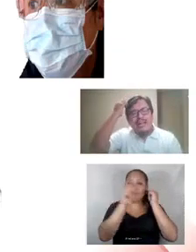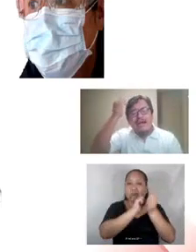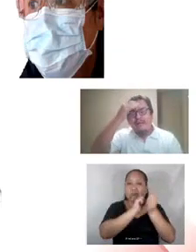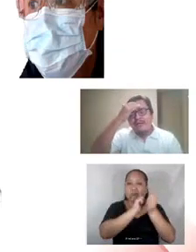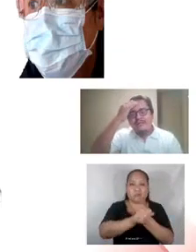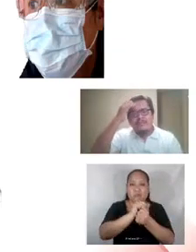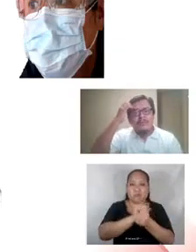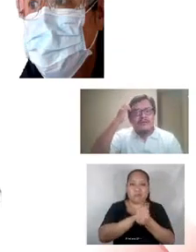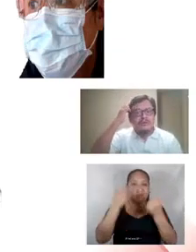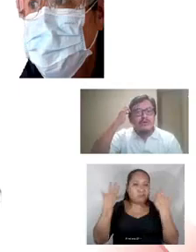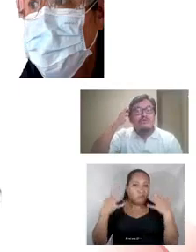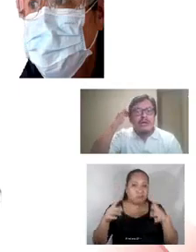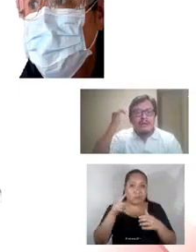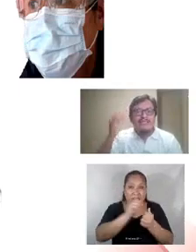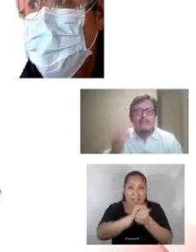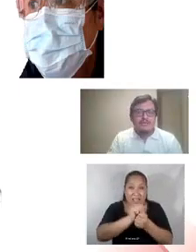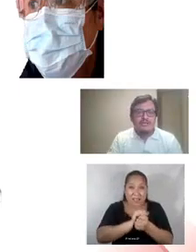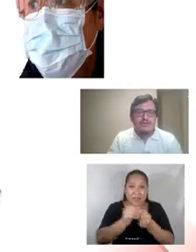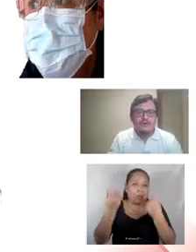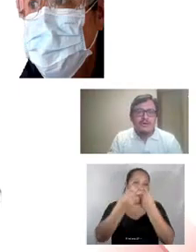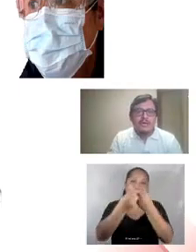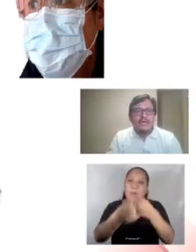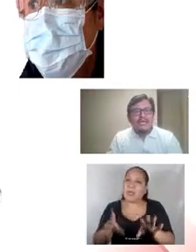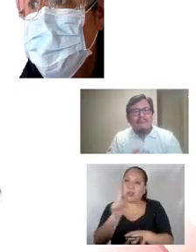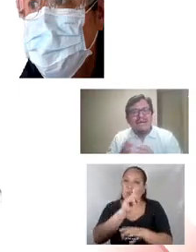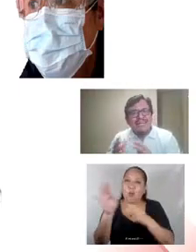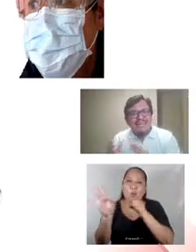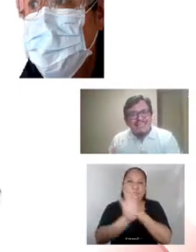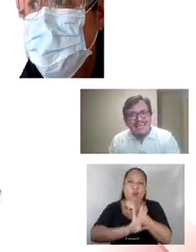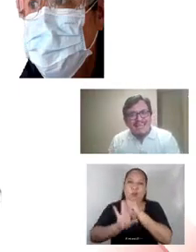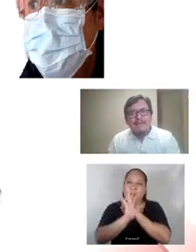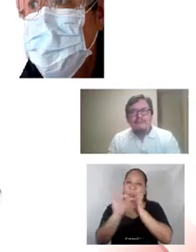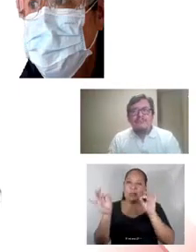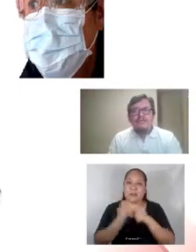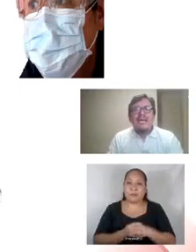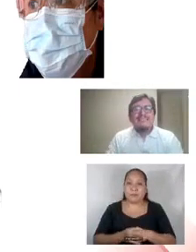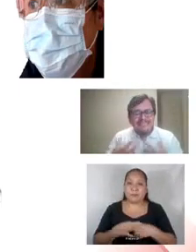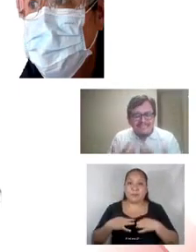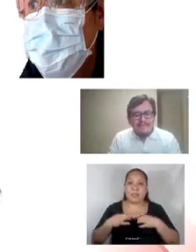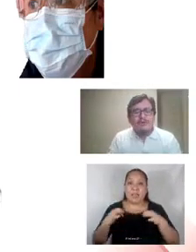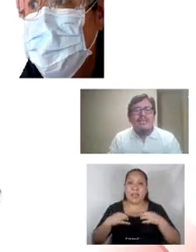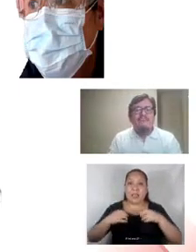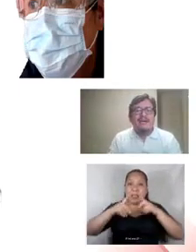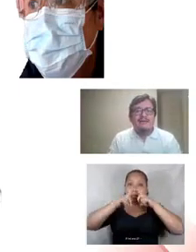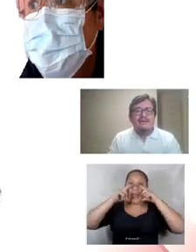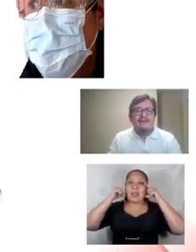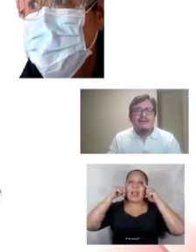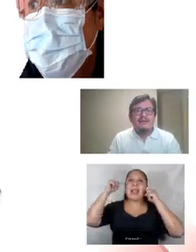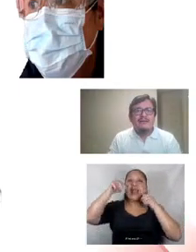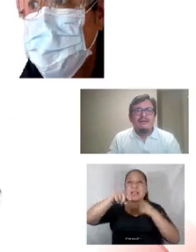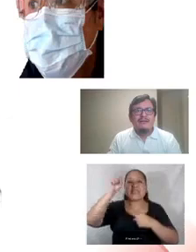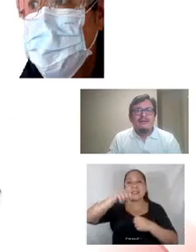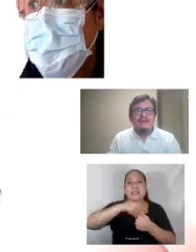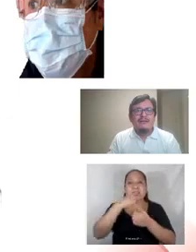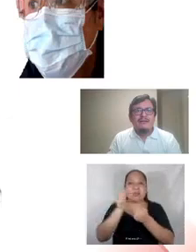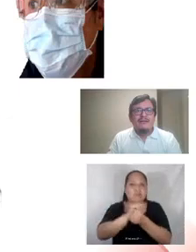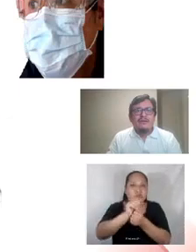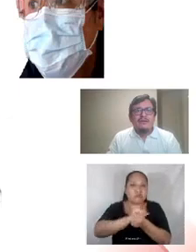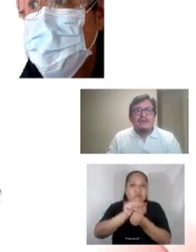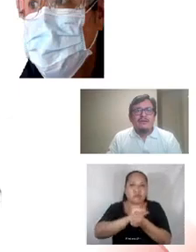que uno la lave, se pierde toda su capacidad de protección. Y la mascarilla de tela, esa sí se puede lavar.